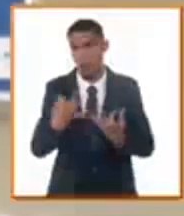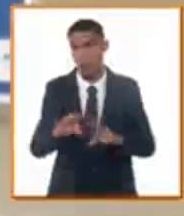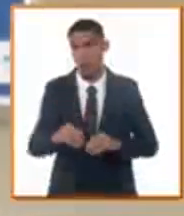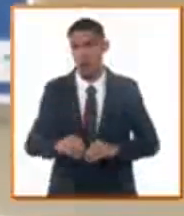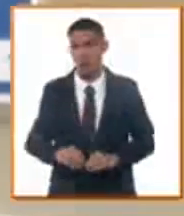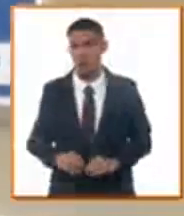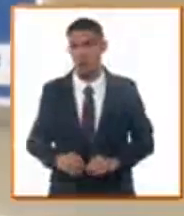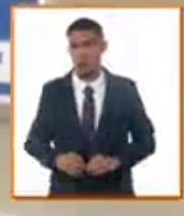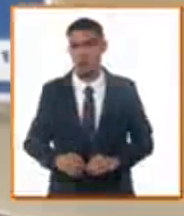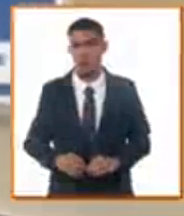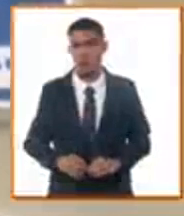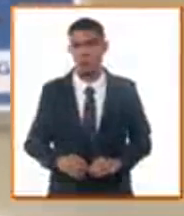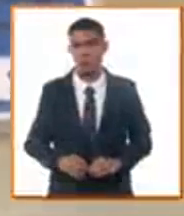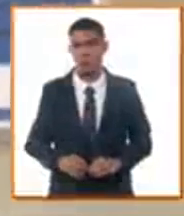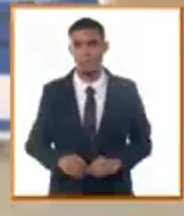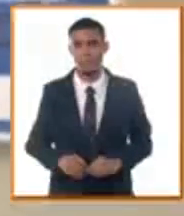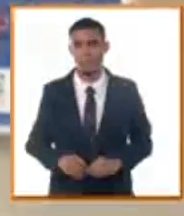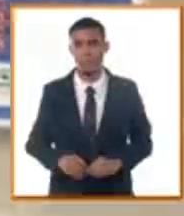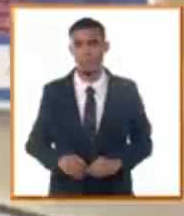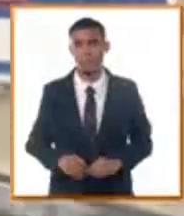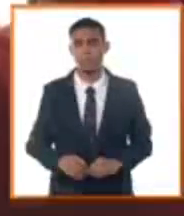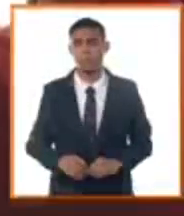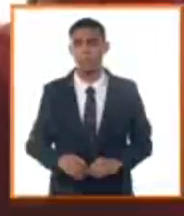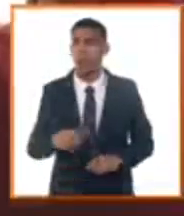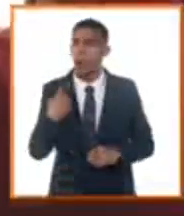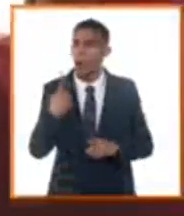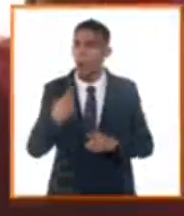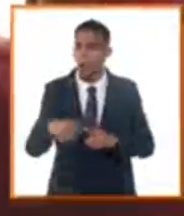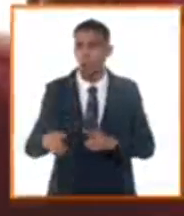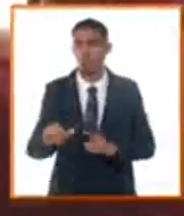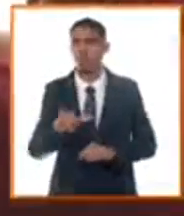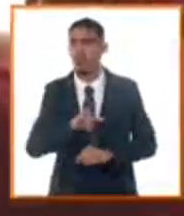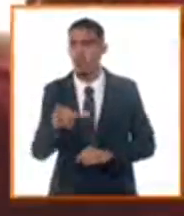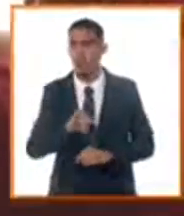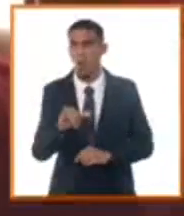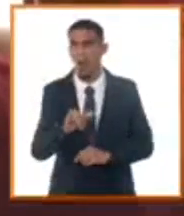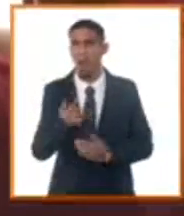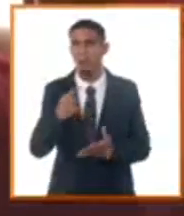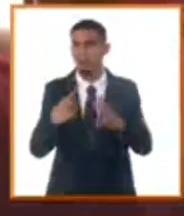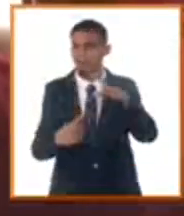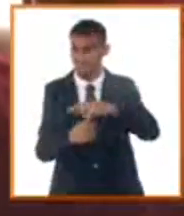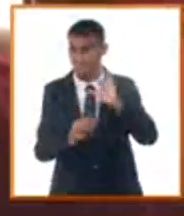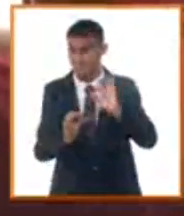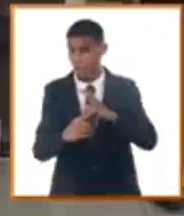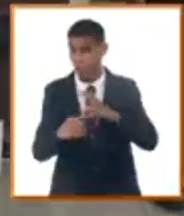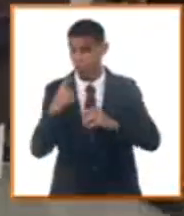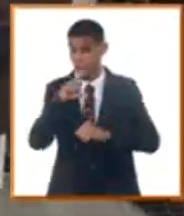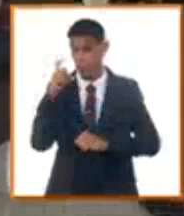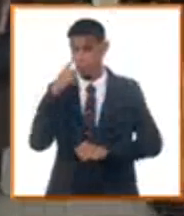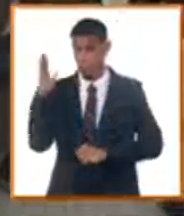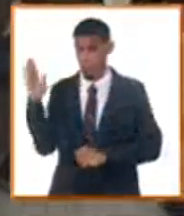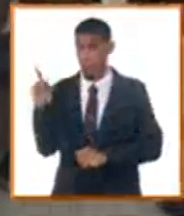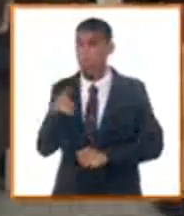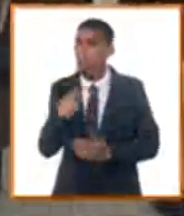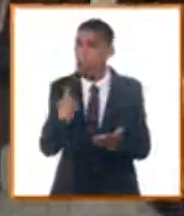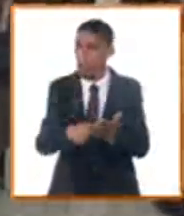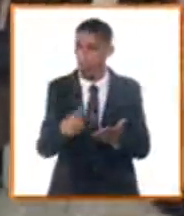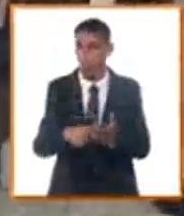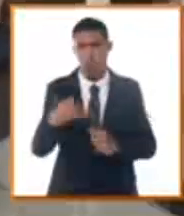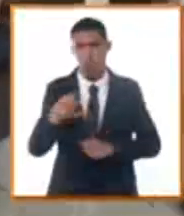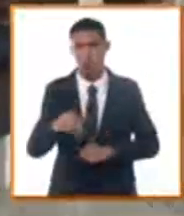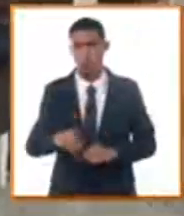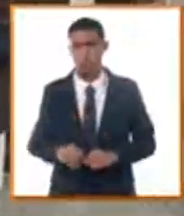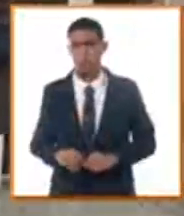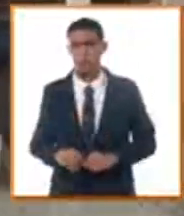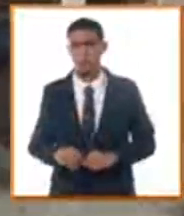más. Además de la cancha C, en todos los espacios de la Catedral del Helado se puede realizar este tipo de pago, incluyendo el área de